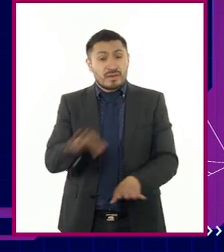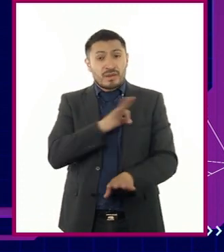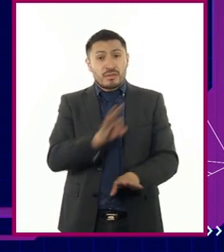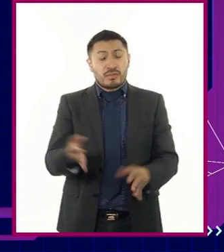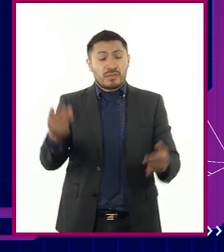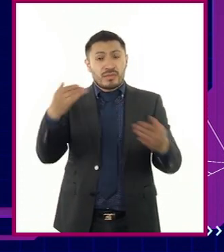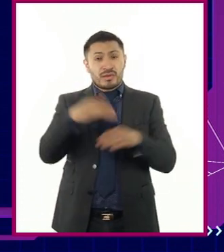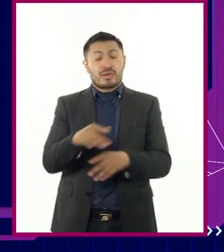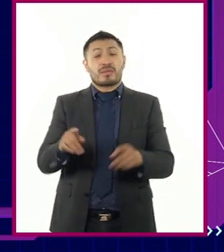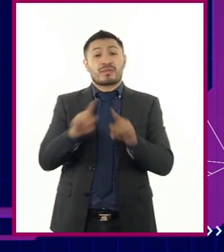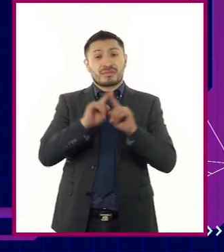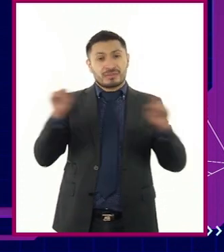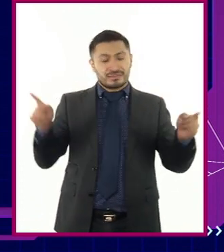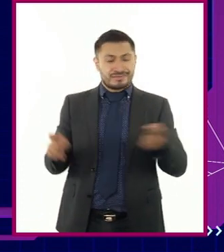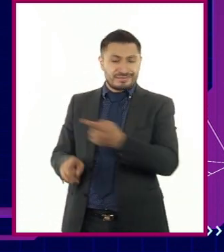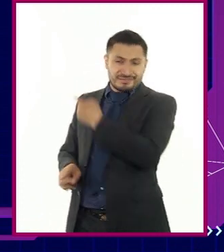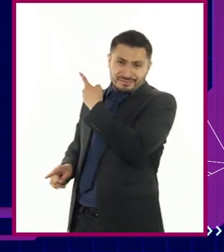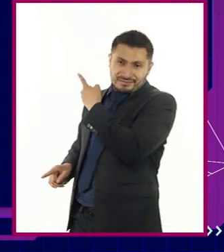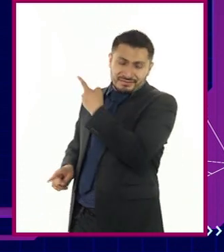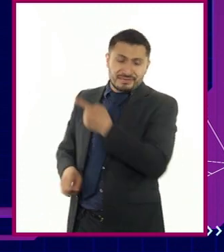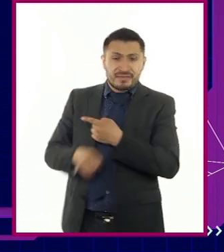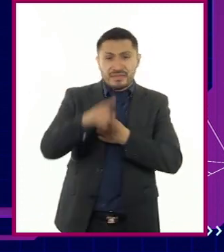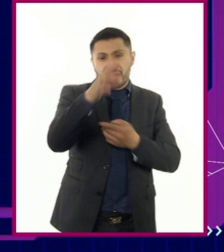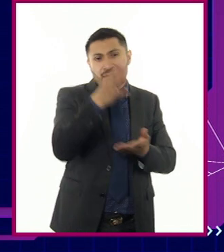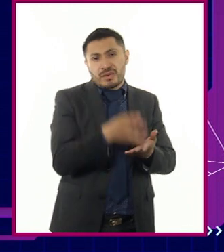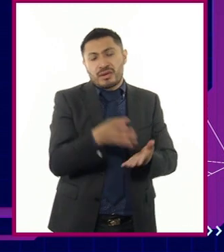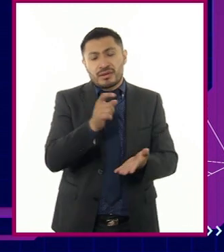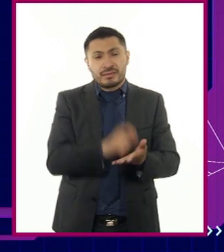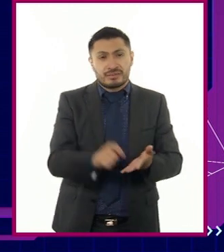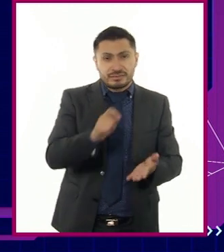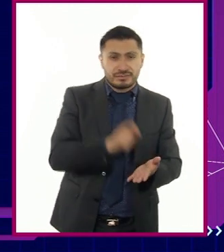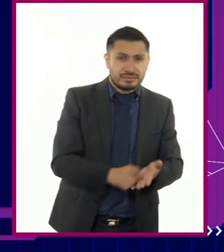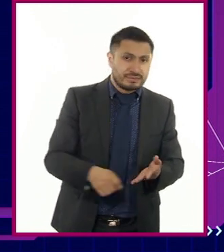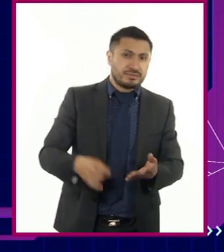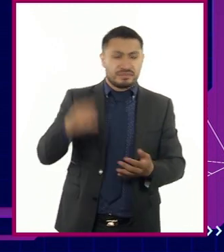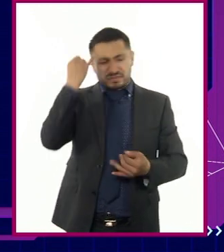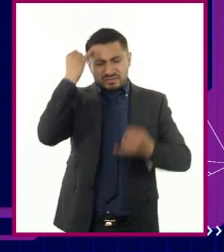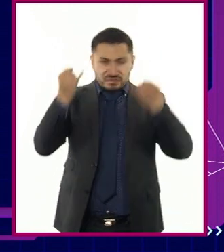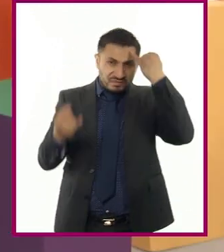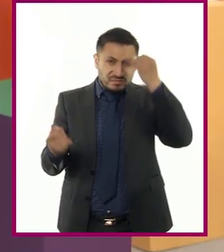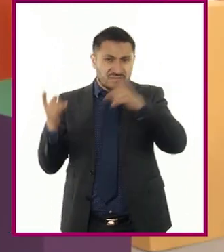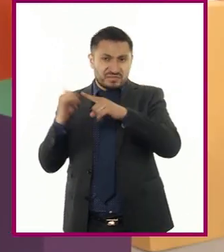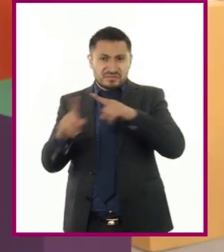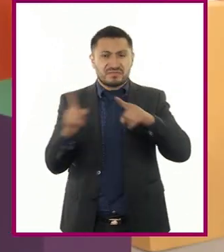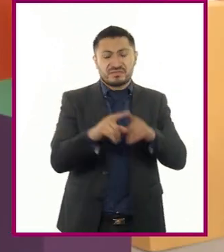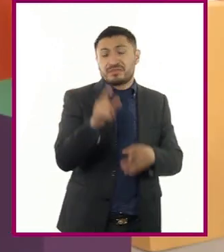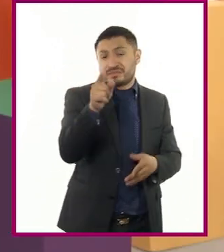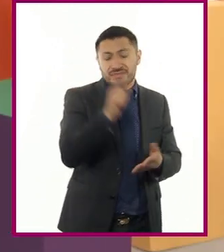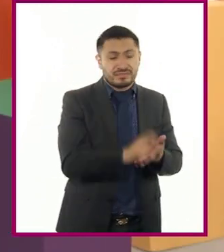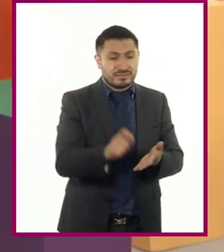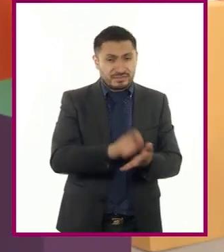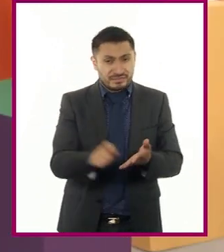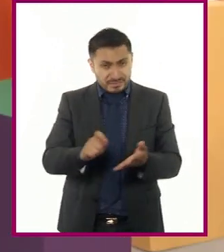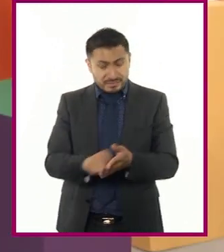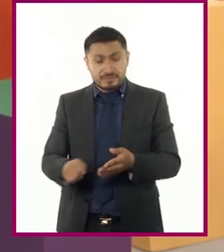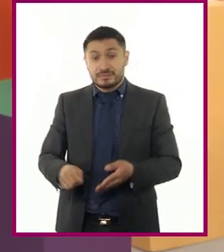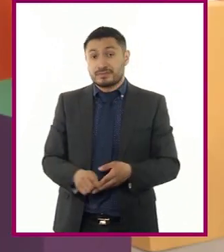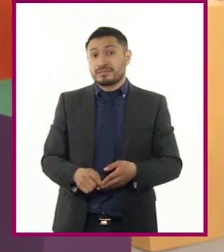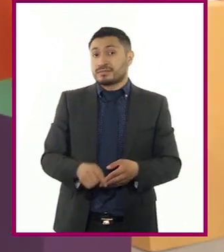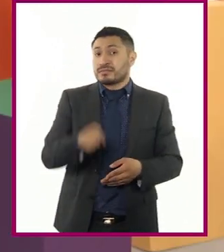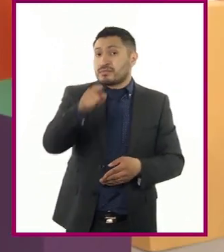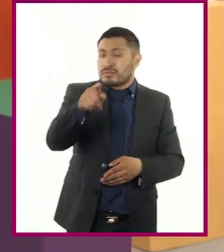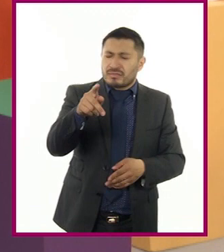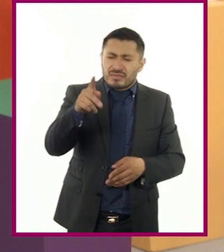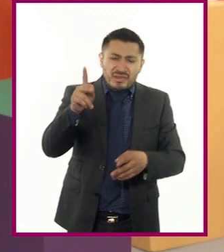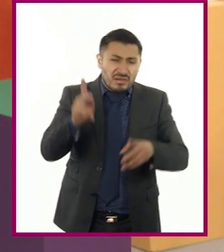el espectro electromagnético y escriban en su cuaderno un par de ideas sobre ello. ¿Alguna vez han